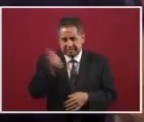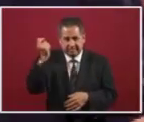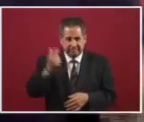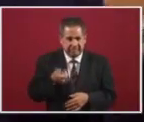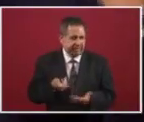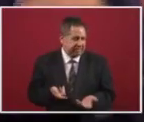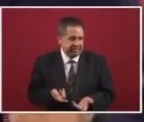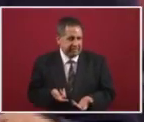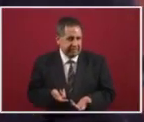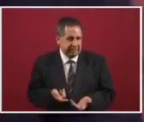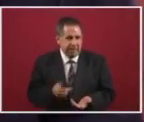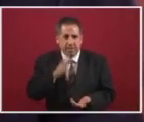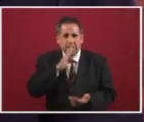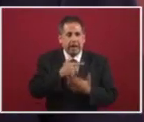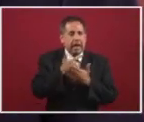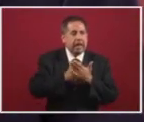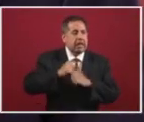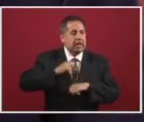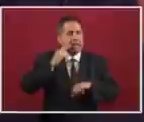rapidito, rapidito.